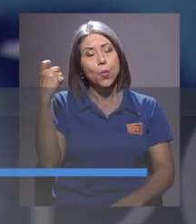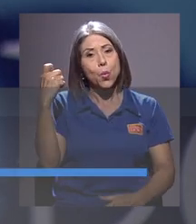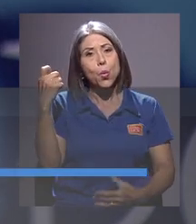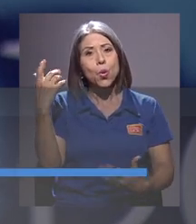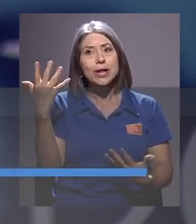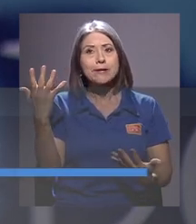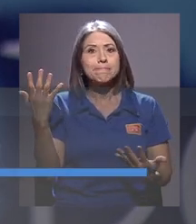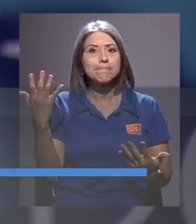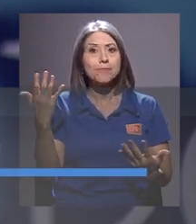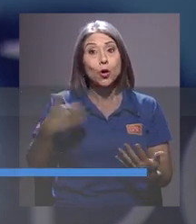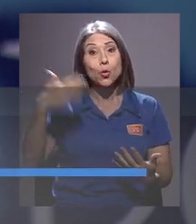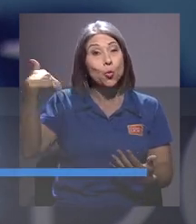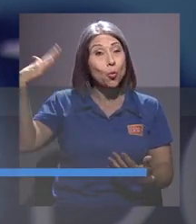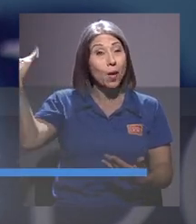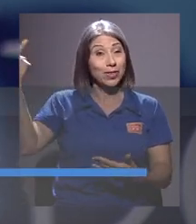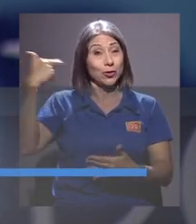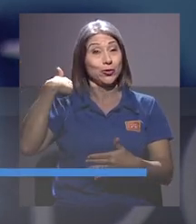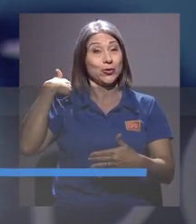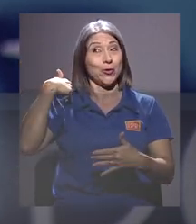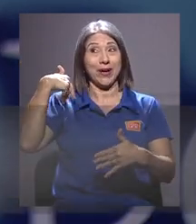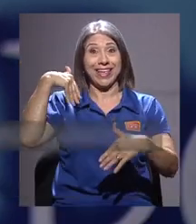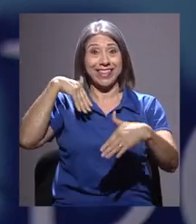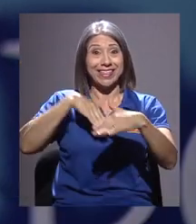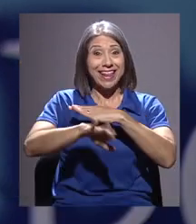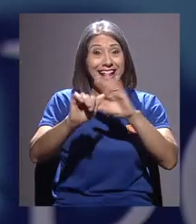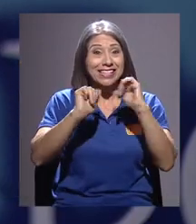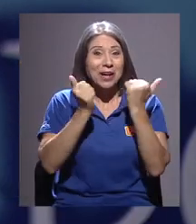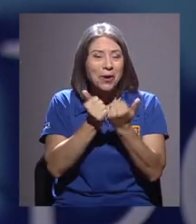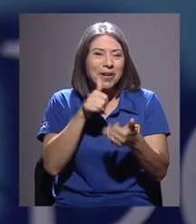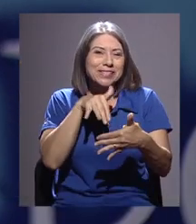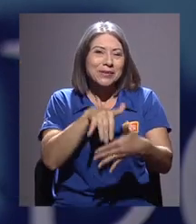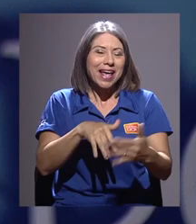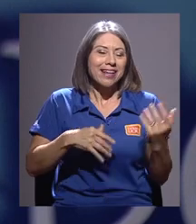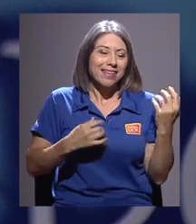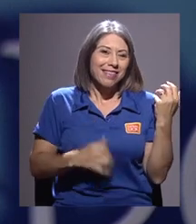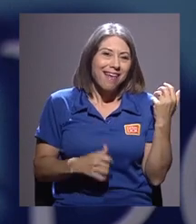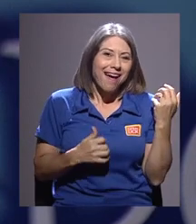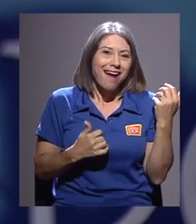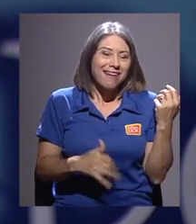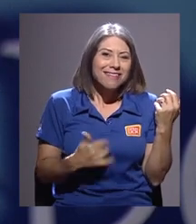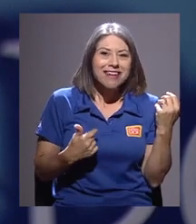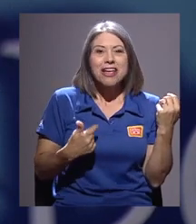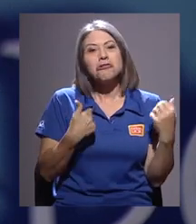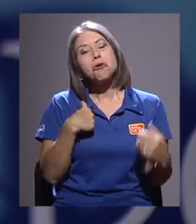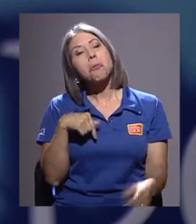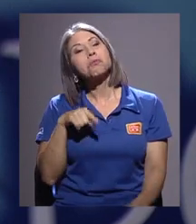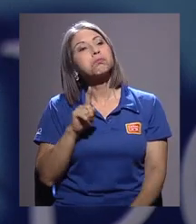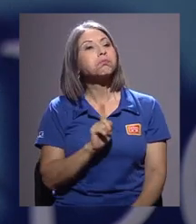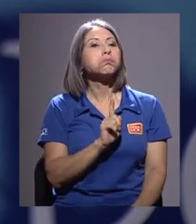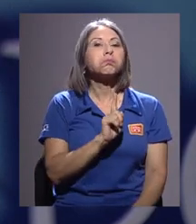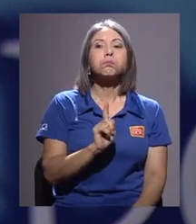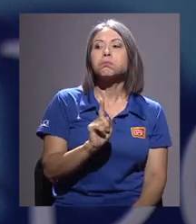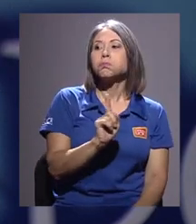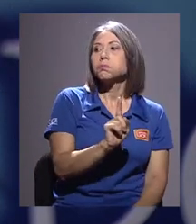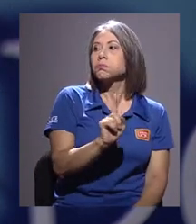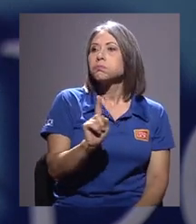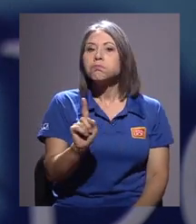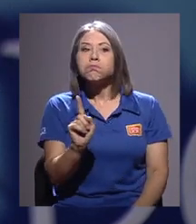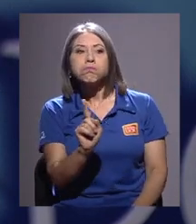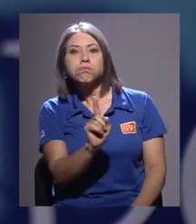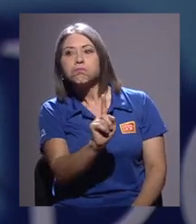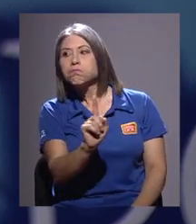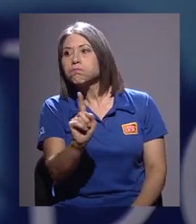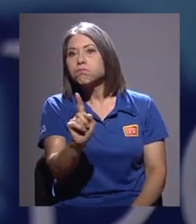bien cuando yo entré a estas aulas y me puse a estudiar guitarra y andaba por ahí esté caminando por los pasillos